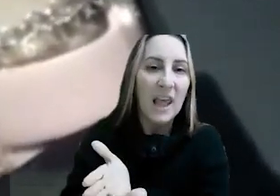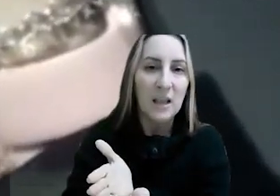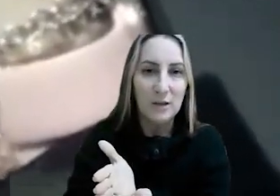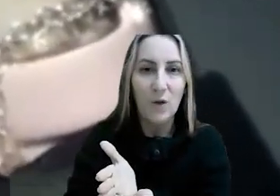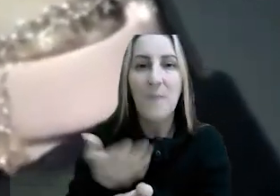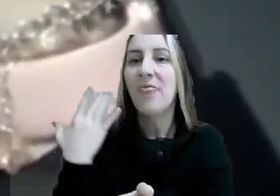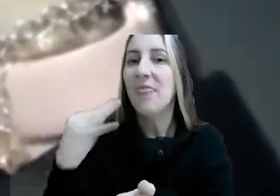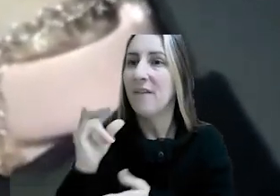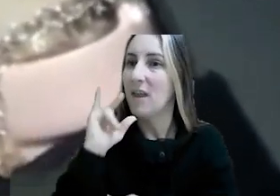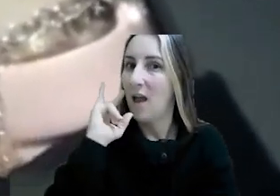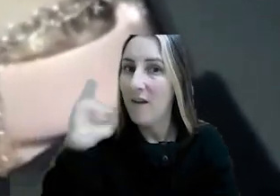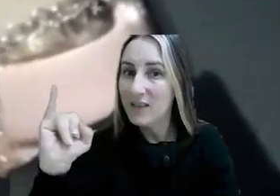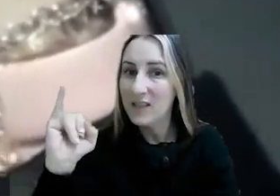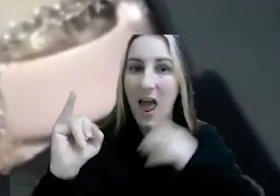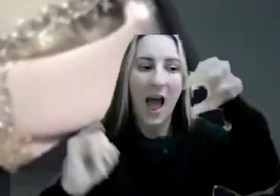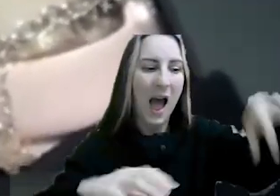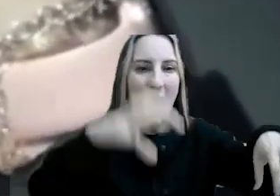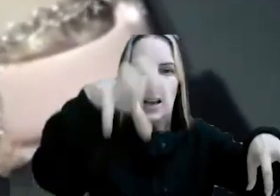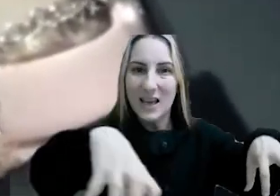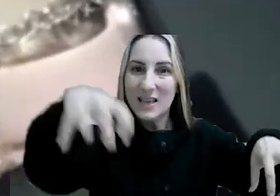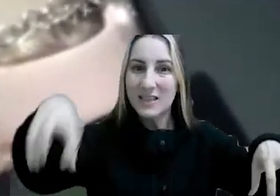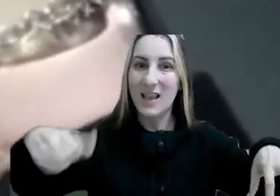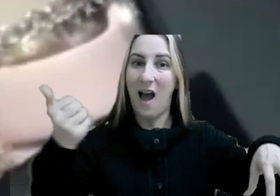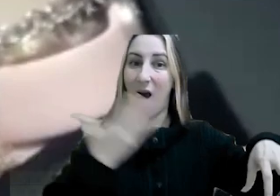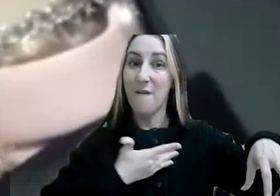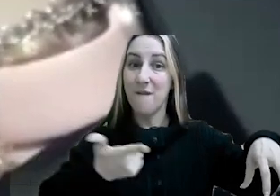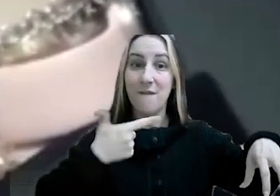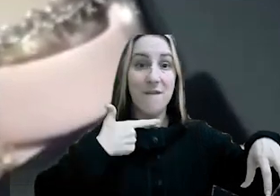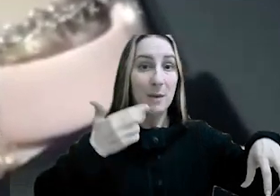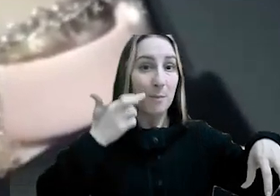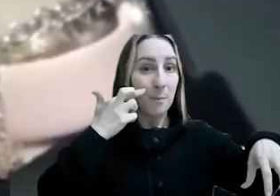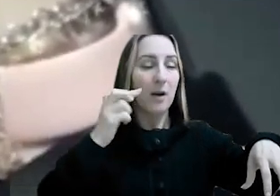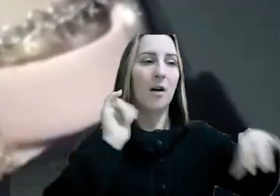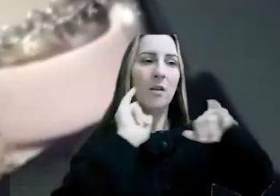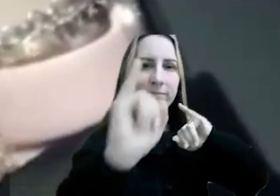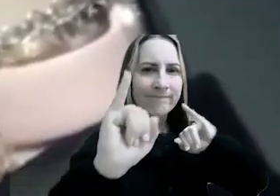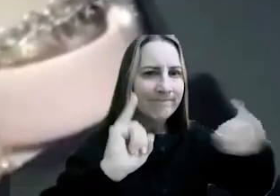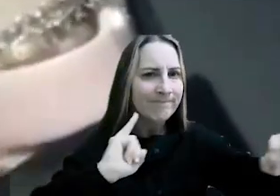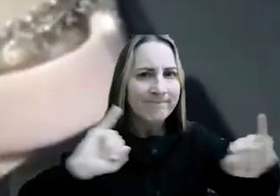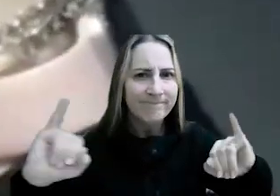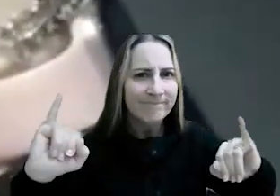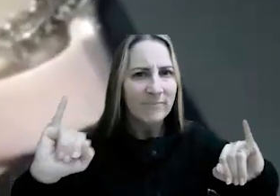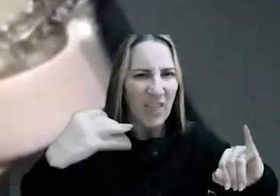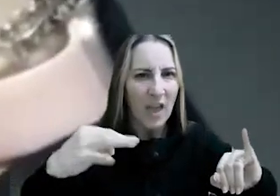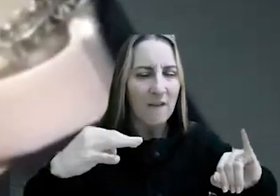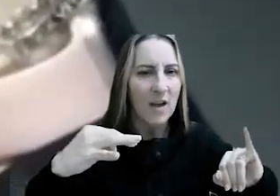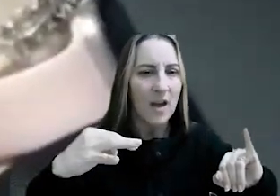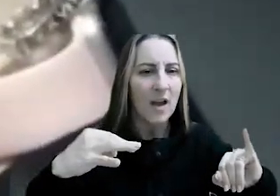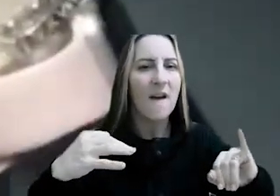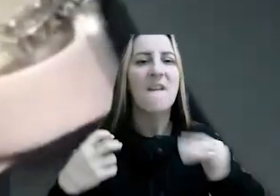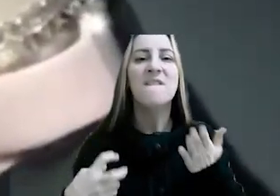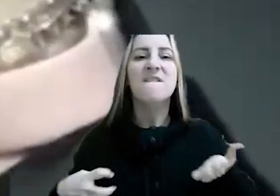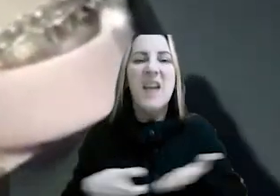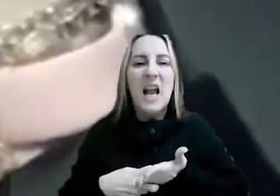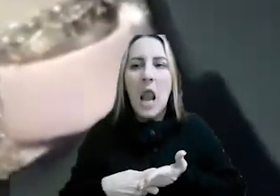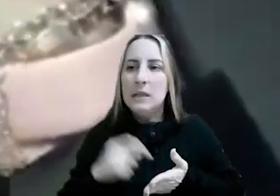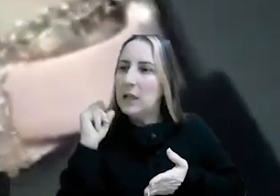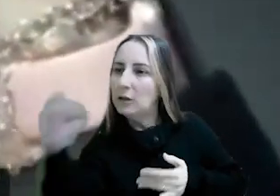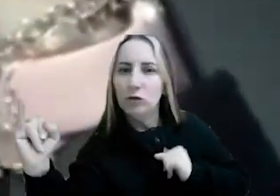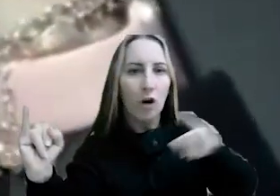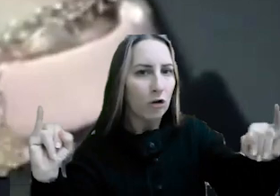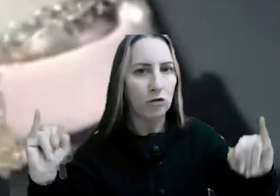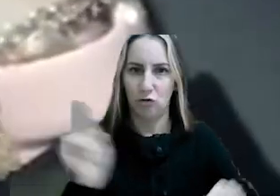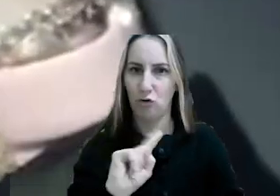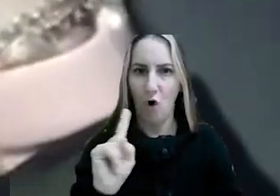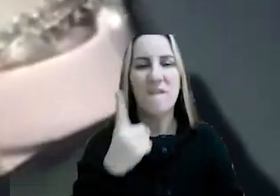advertir las agencias de la Administración Federal de Sí. Ingresos Públicos y no las fiscalizaciones o